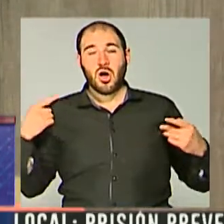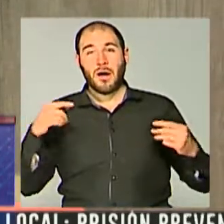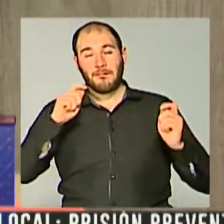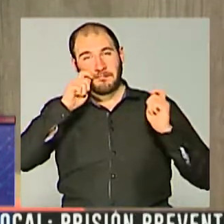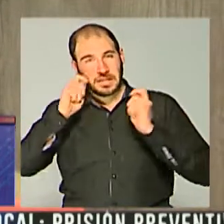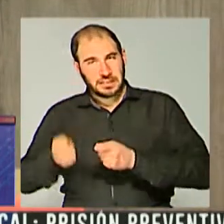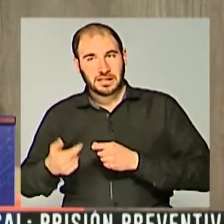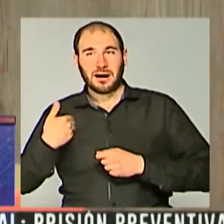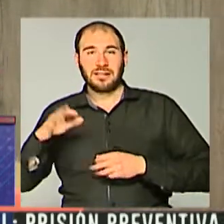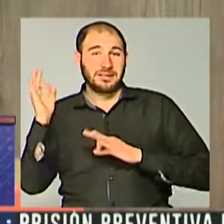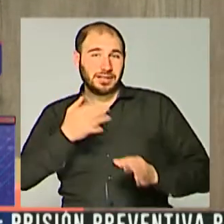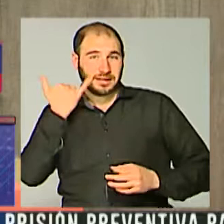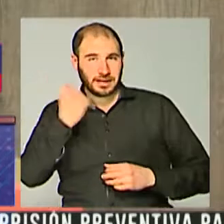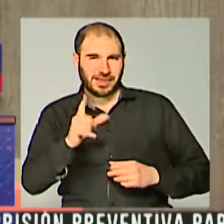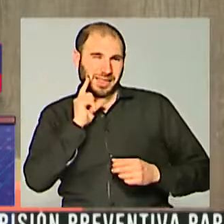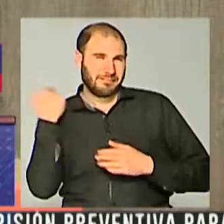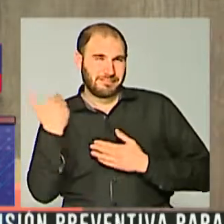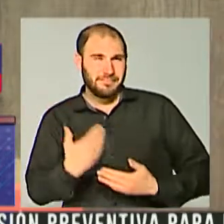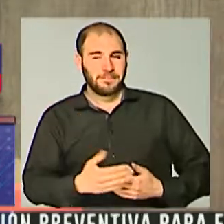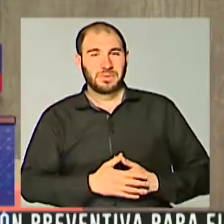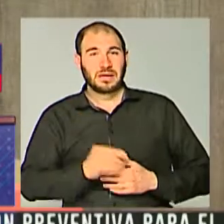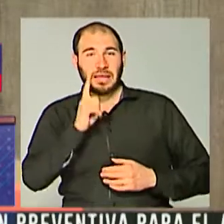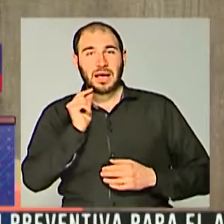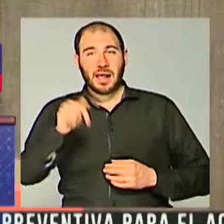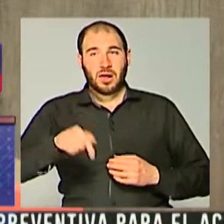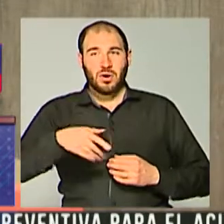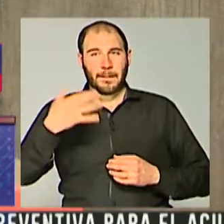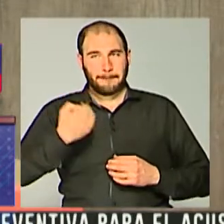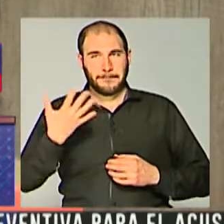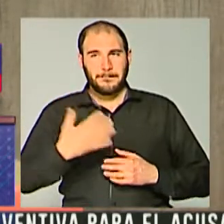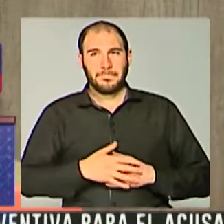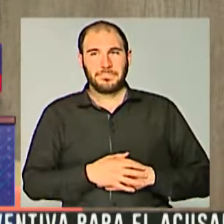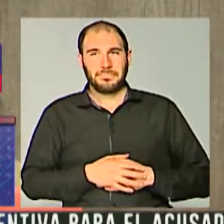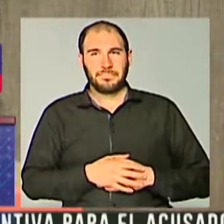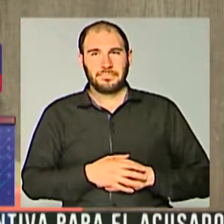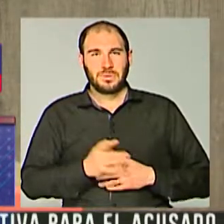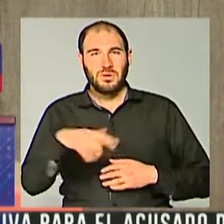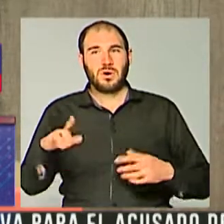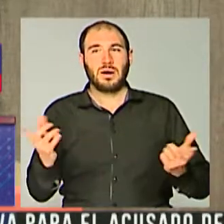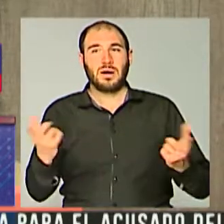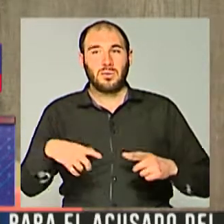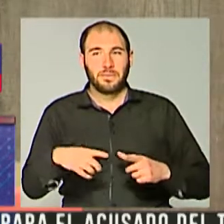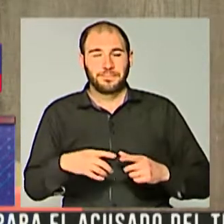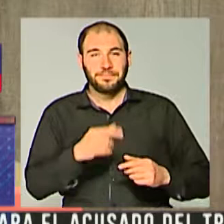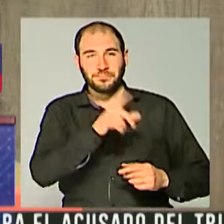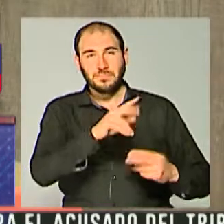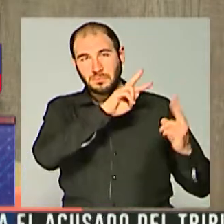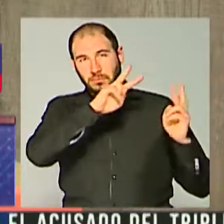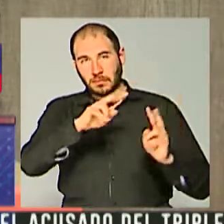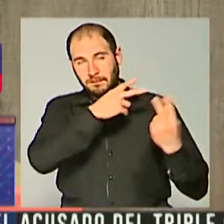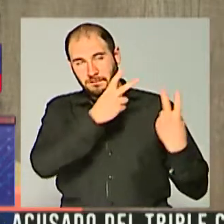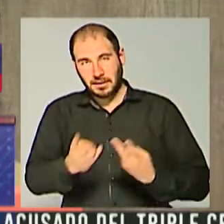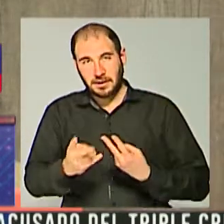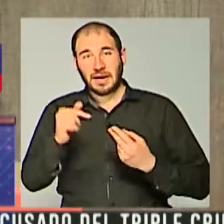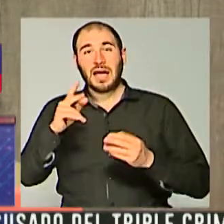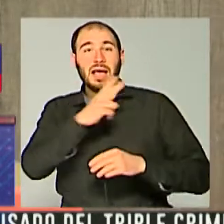monetario ya está en la argentina desde hace varios días en la jornada de hoy particularmente tuvieron una reunión los enviados especiales con